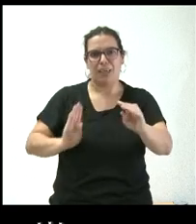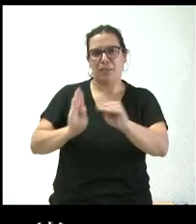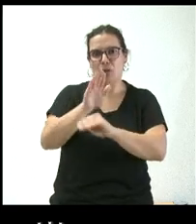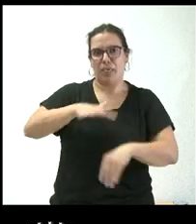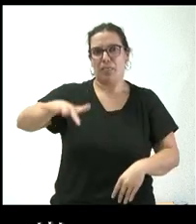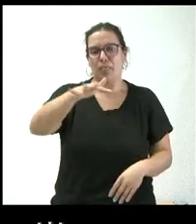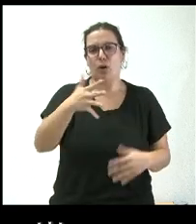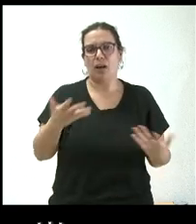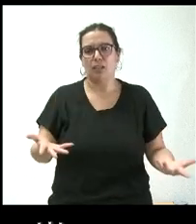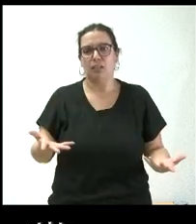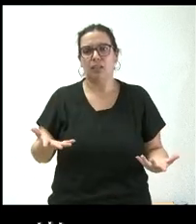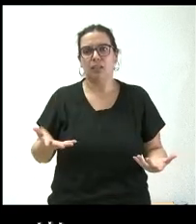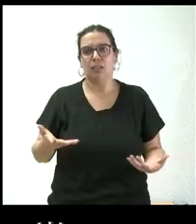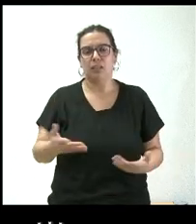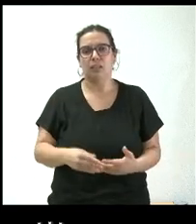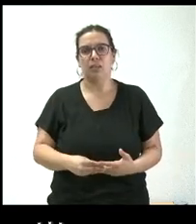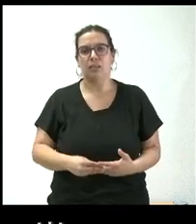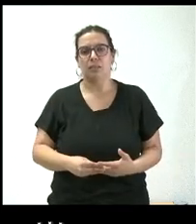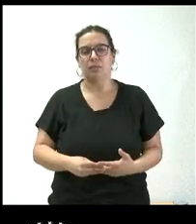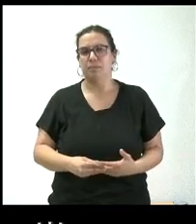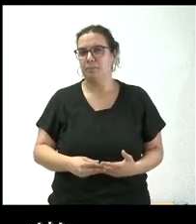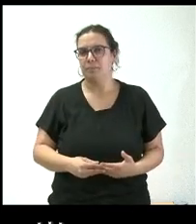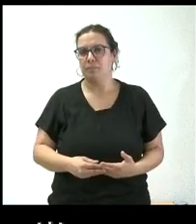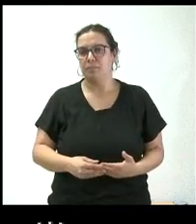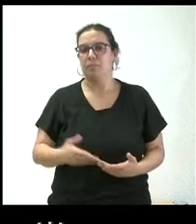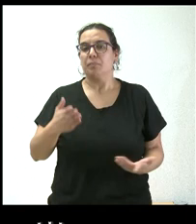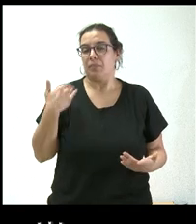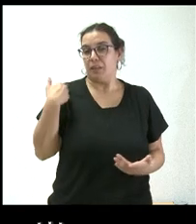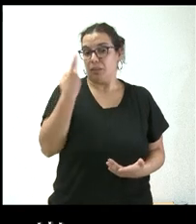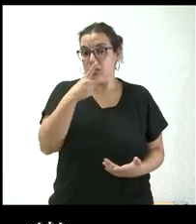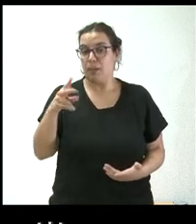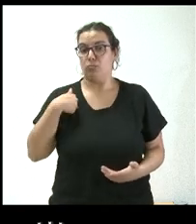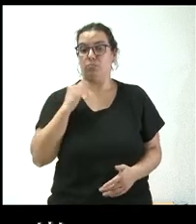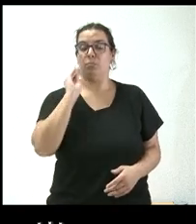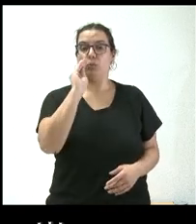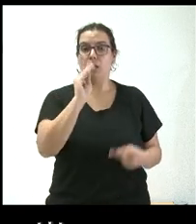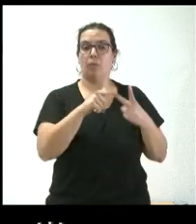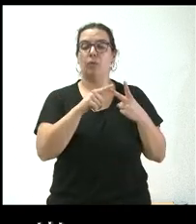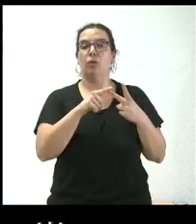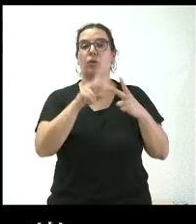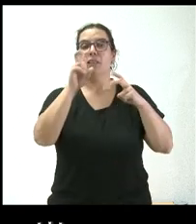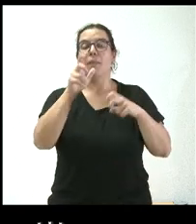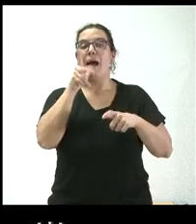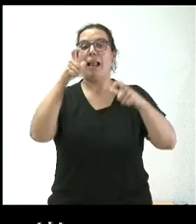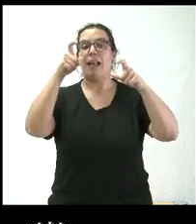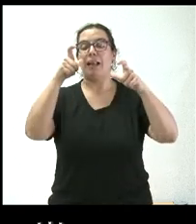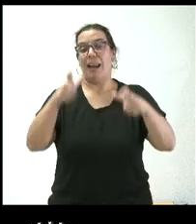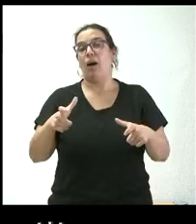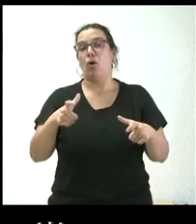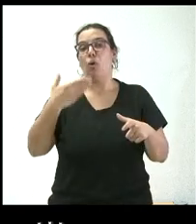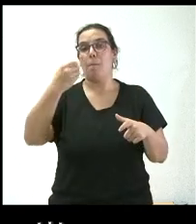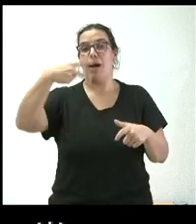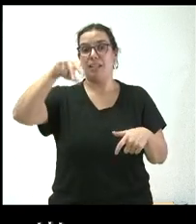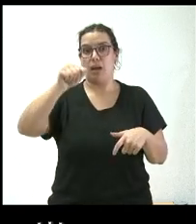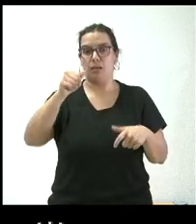zona y además se una circunstan añadid un par de semanas preguntábamos por la situación de del lago de la baña que se está